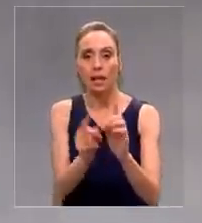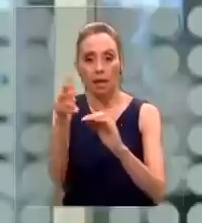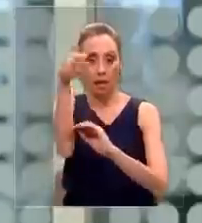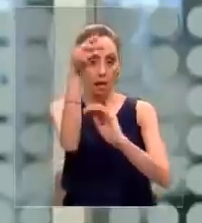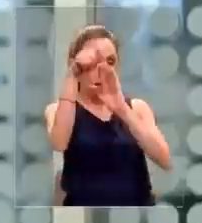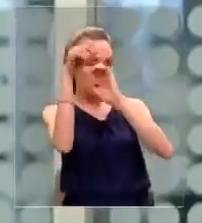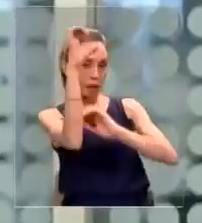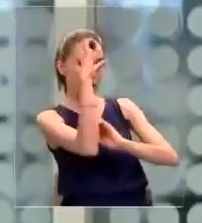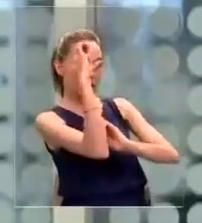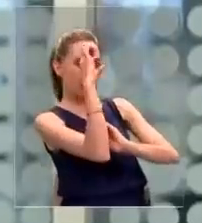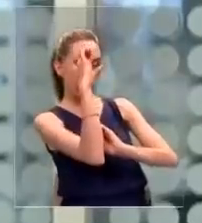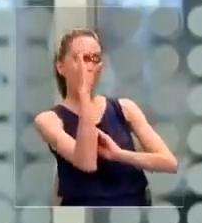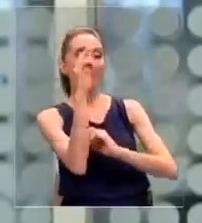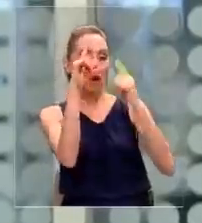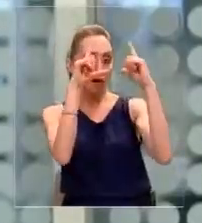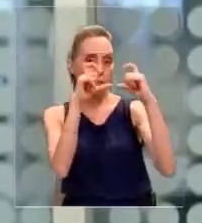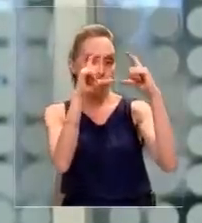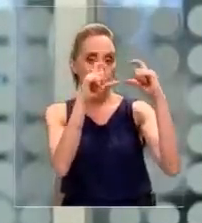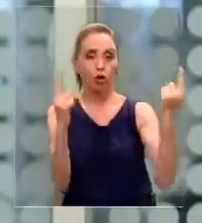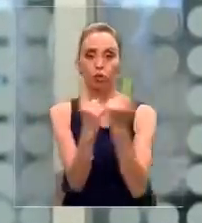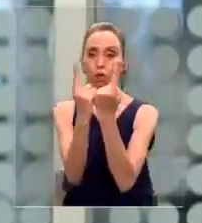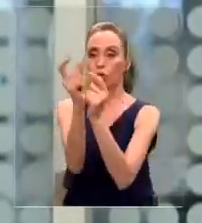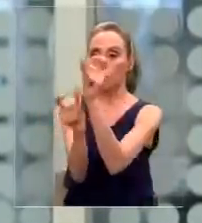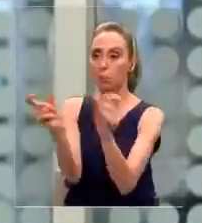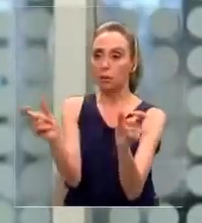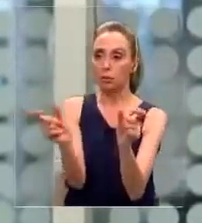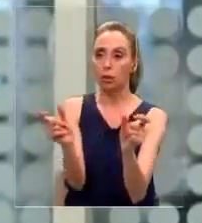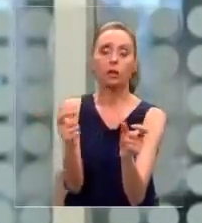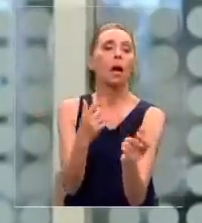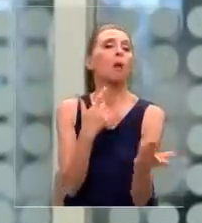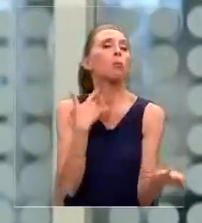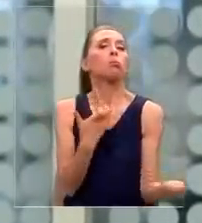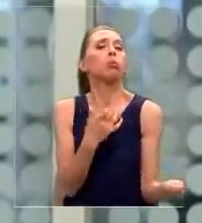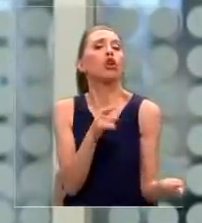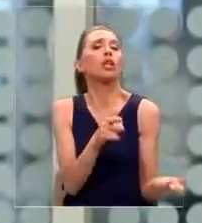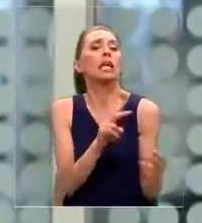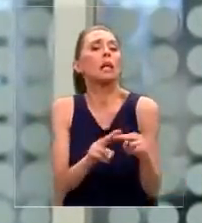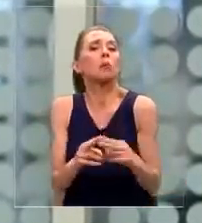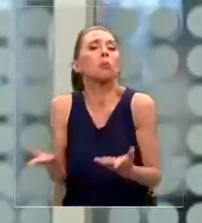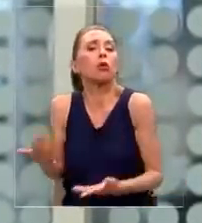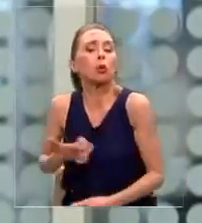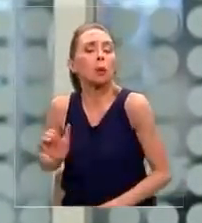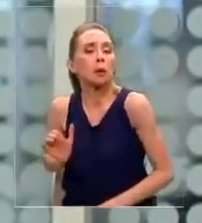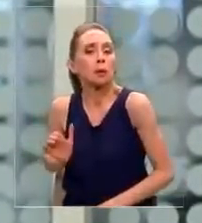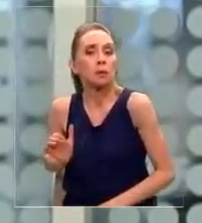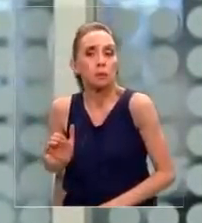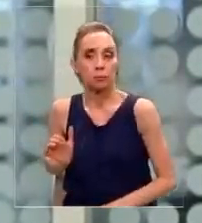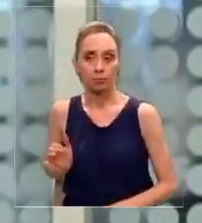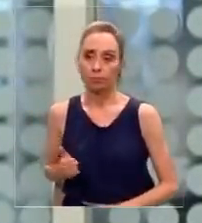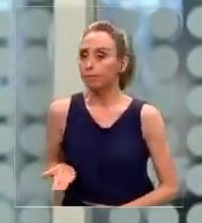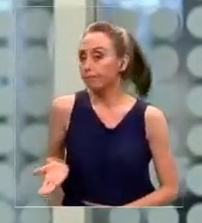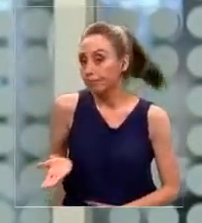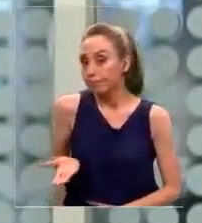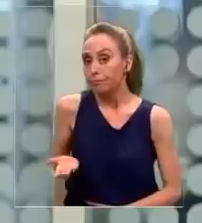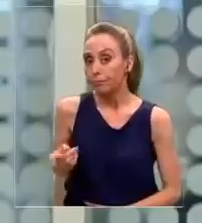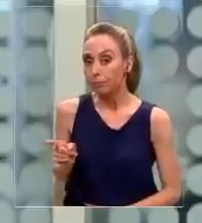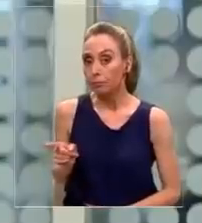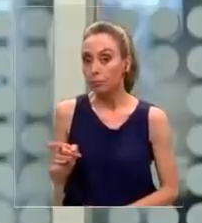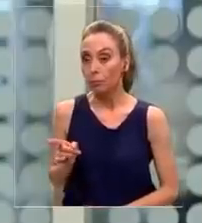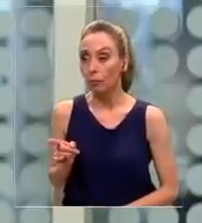o te fotografía reuniéndote con ciertas personas? ¿A qué responden esas acciones? Bueno, lo que